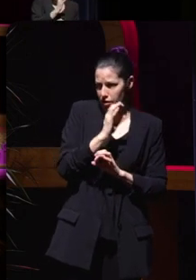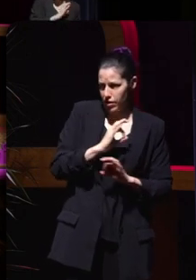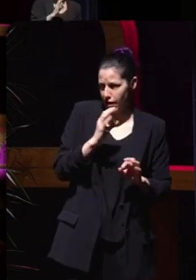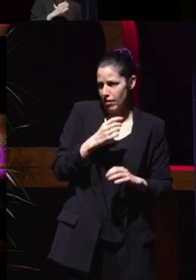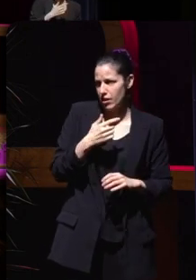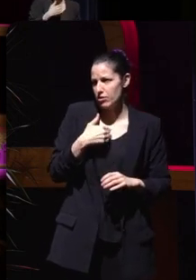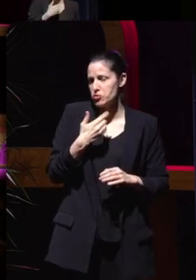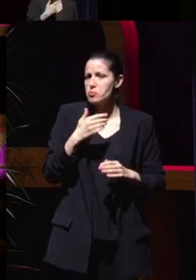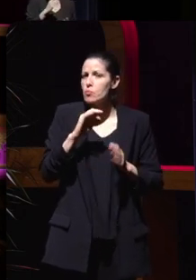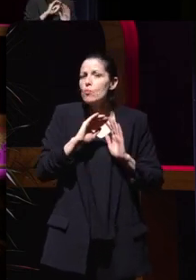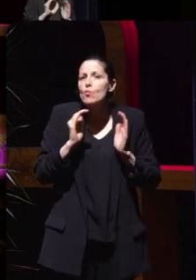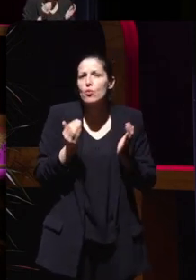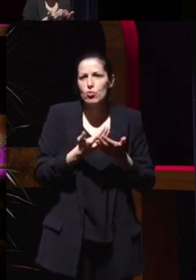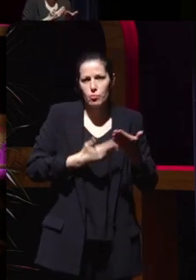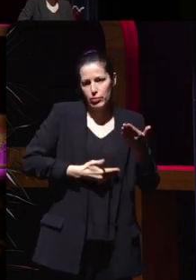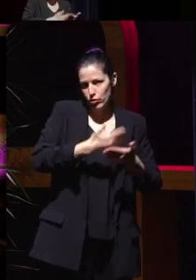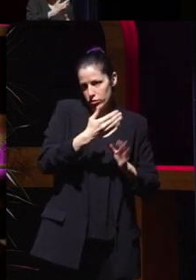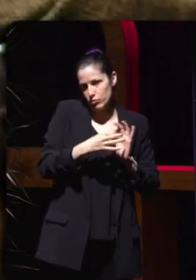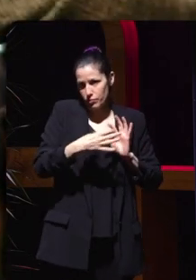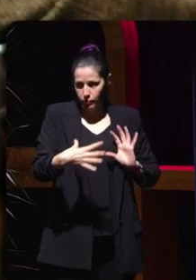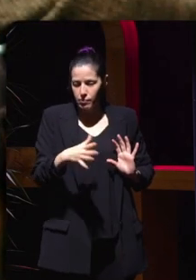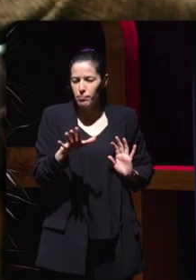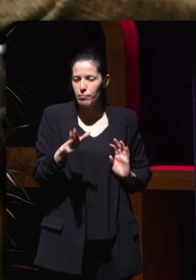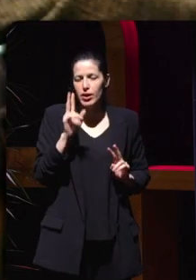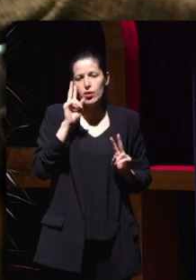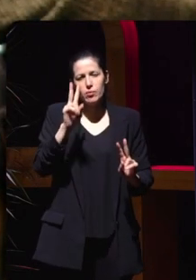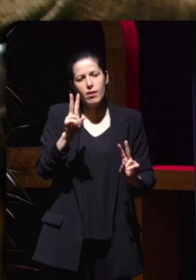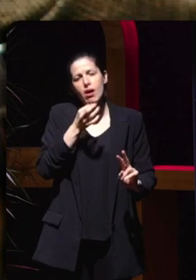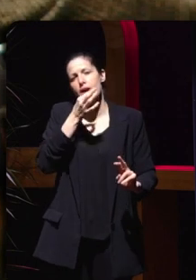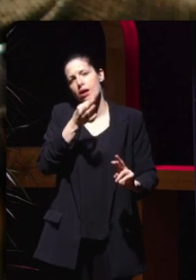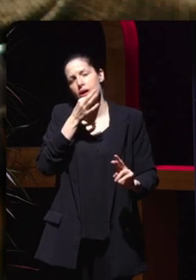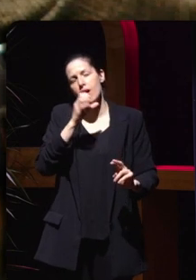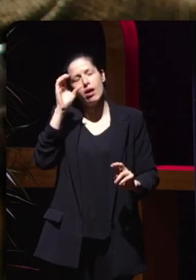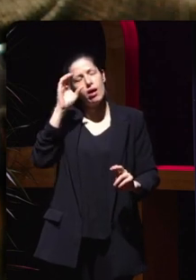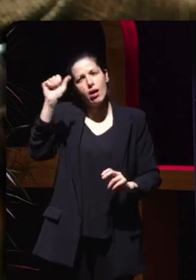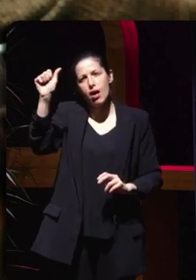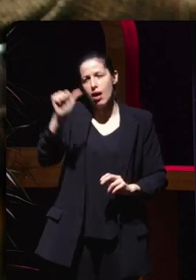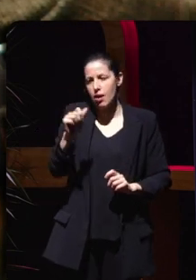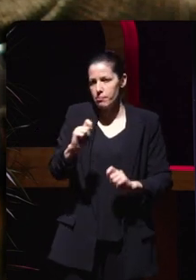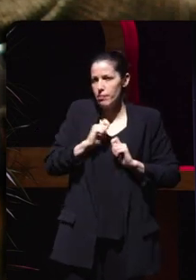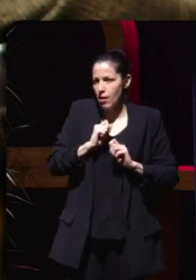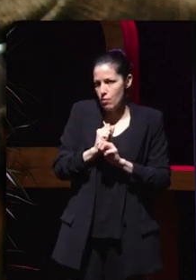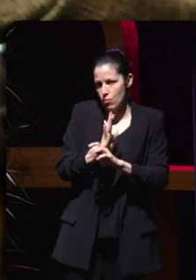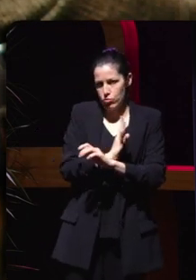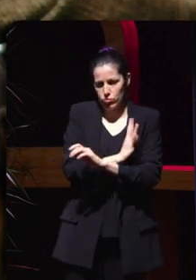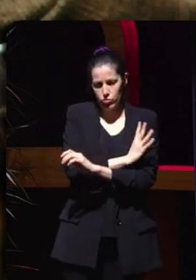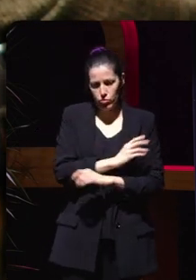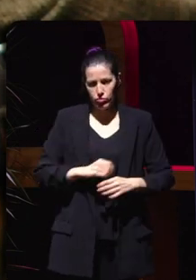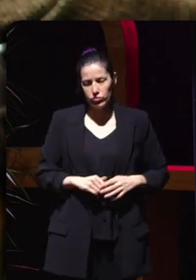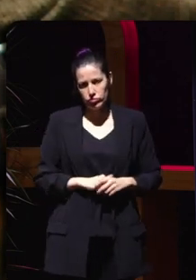vale pero que cada palabra que has dicho me parece tremendamente interesante y más emocionado muchísimo y